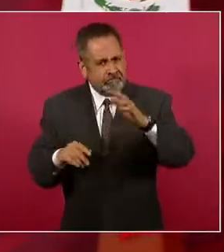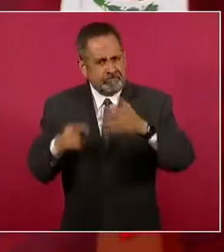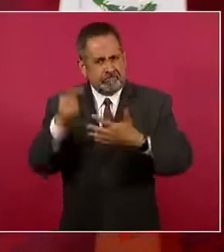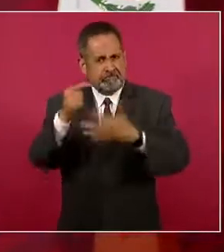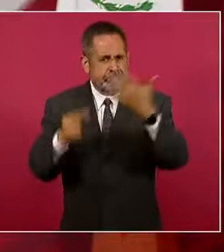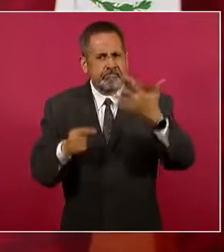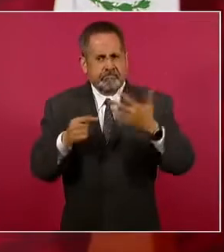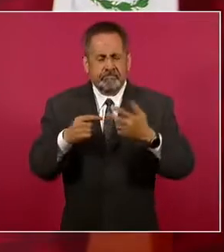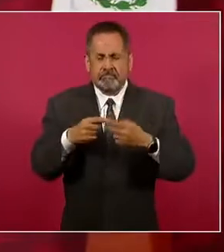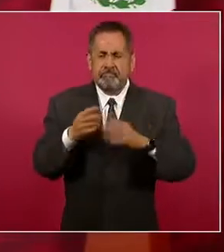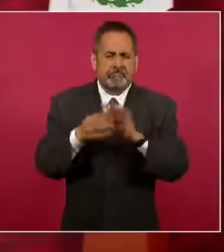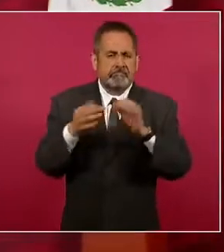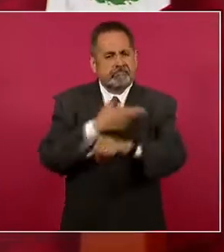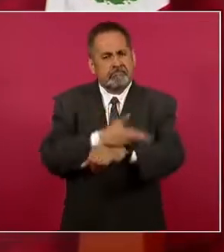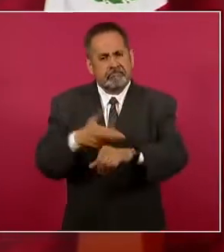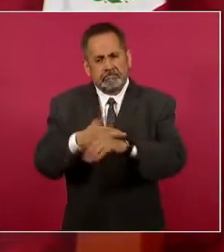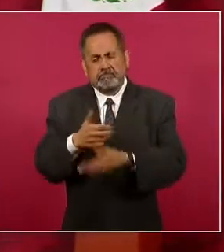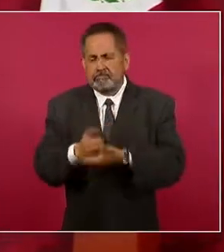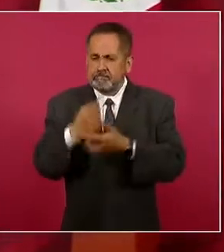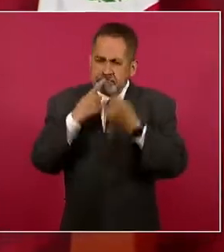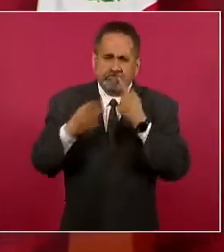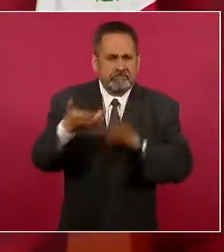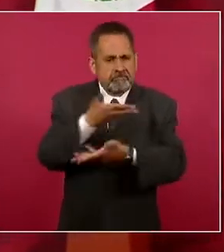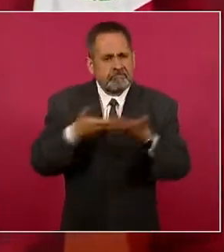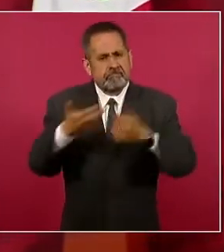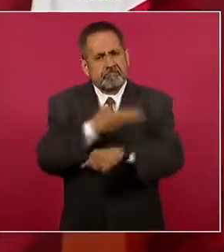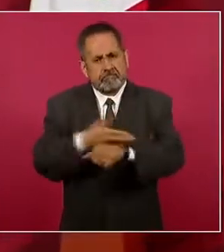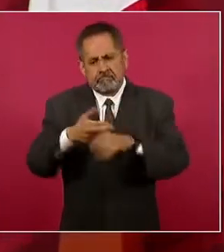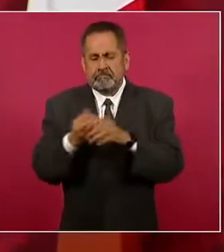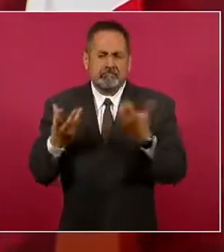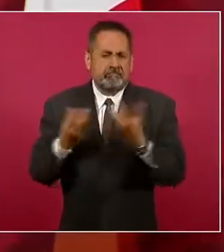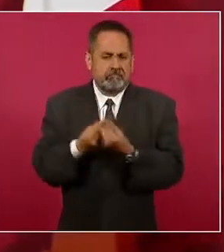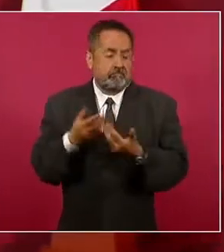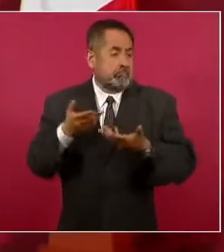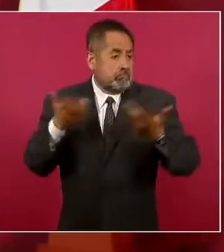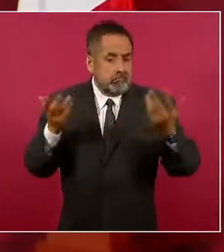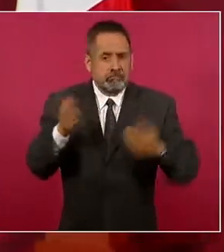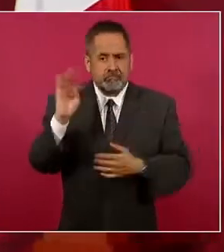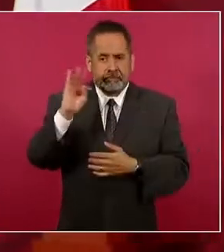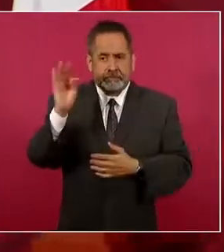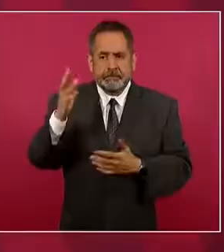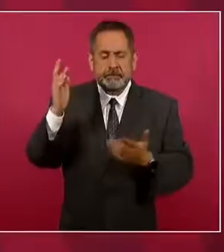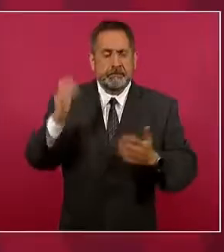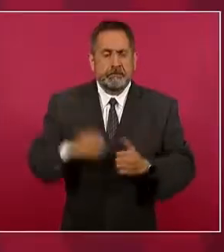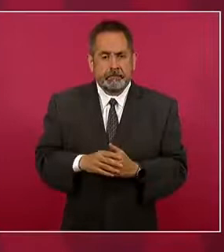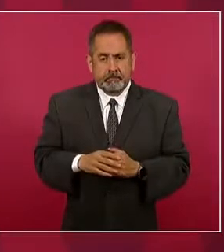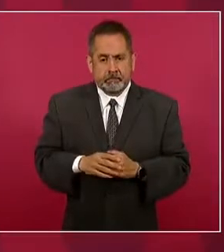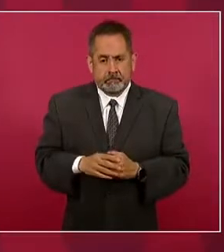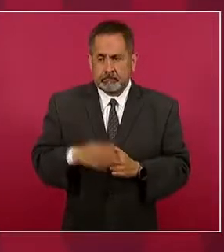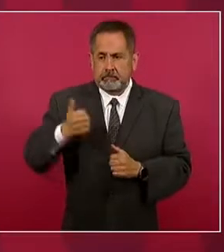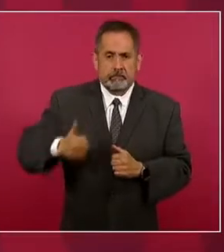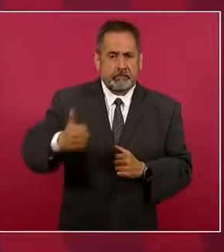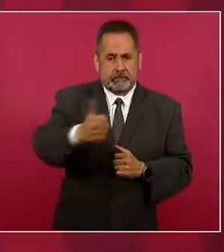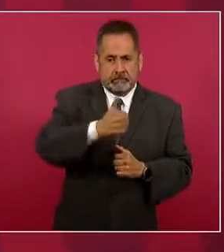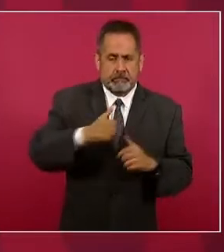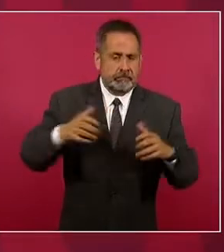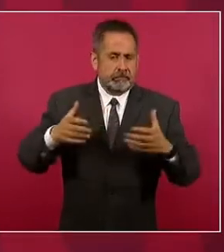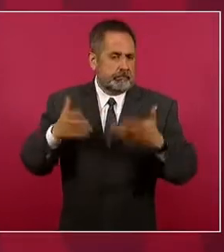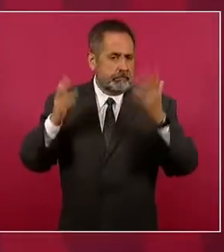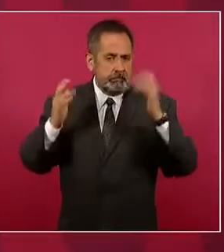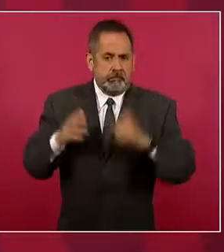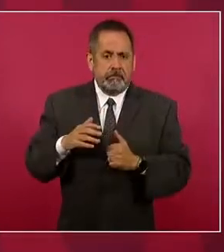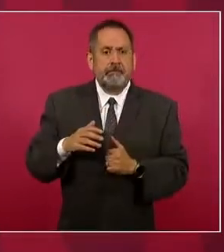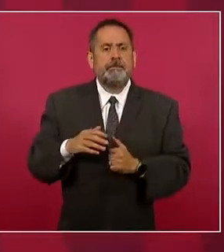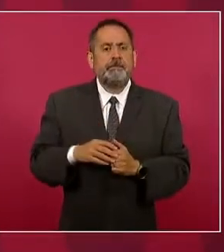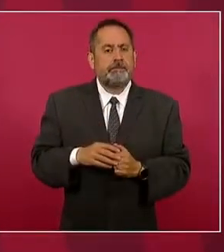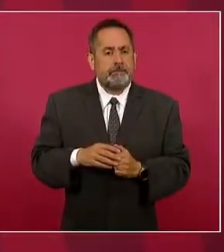asuntos que estamos tratando juntos o que cada quien tiene